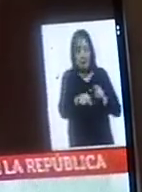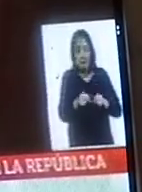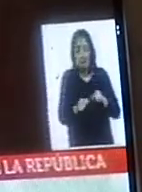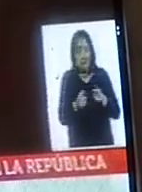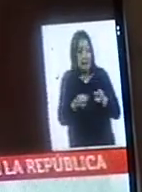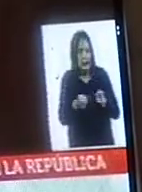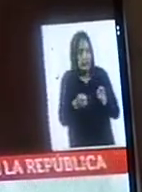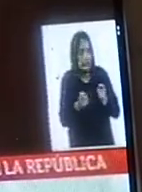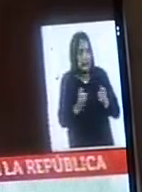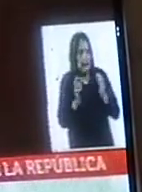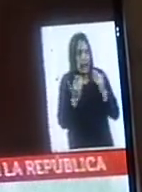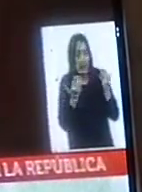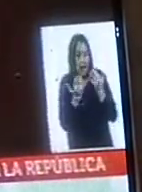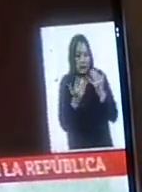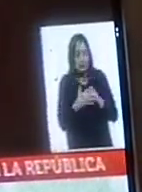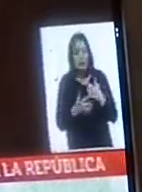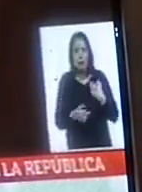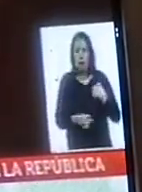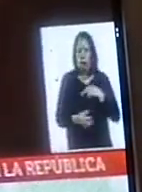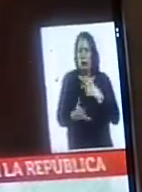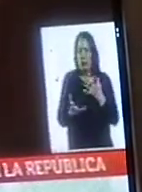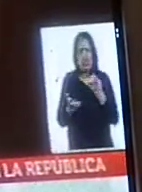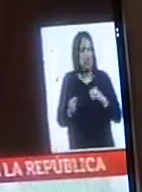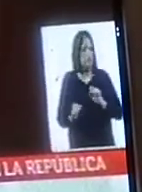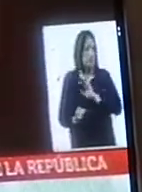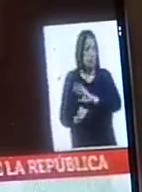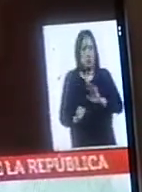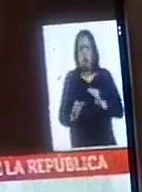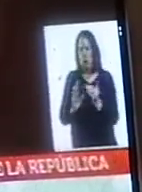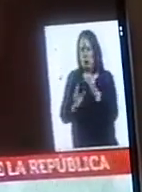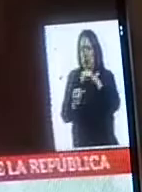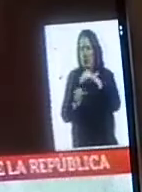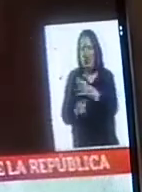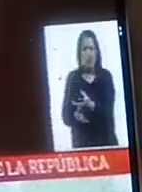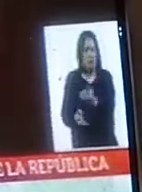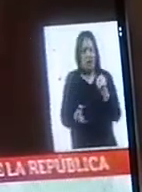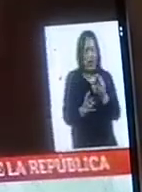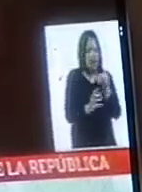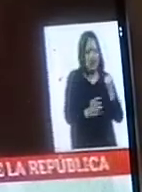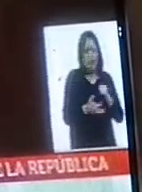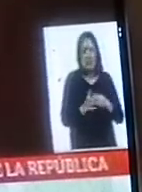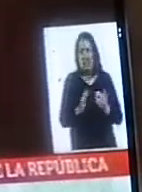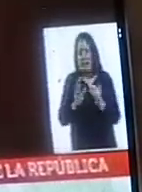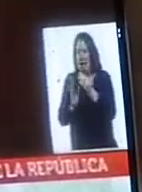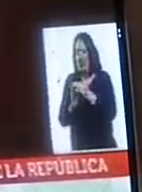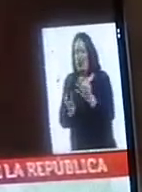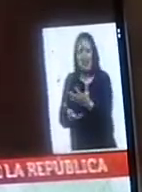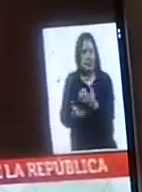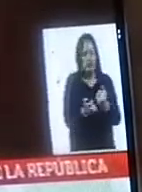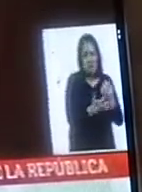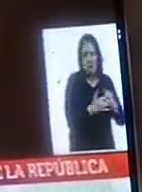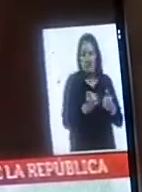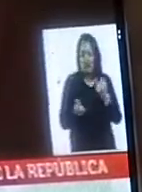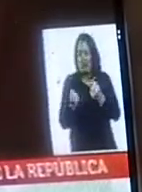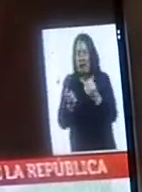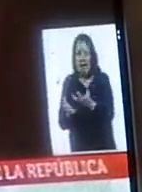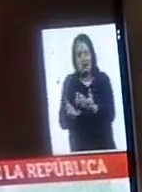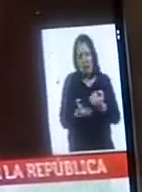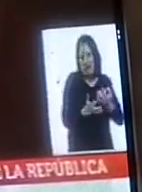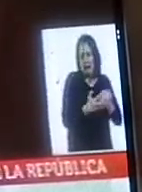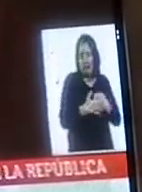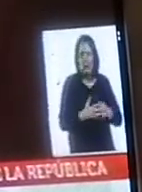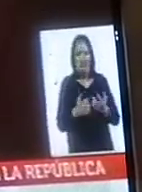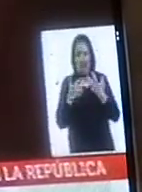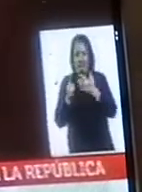con el cuento que queríamos expropiar los ahorros las casas los automóviles las fábricas